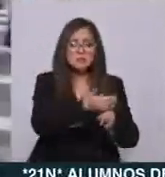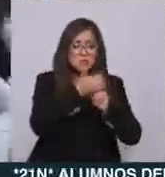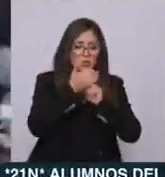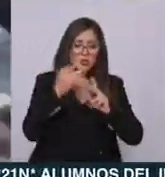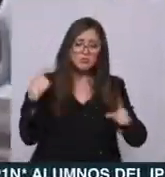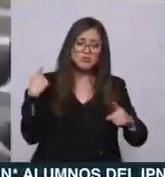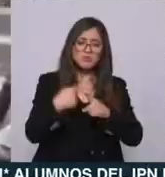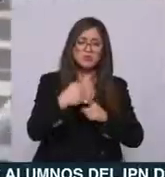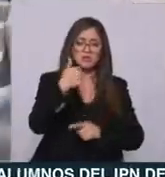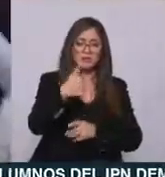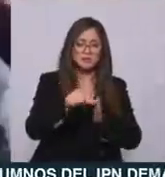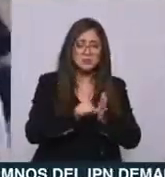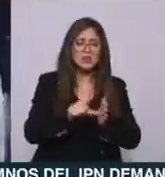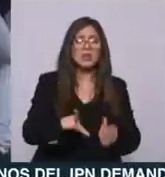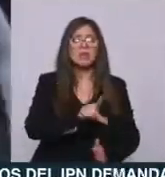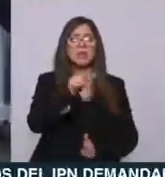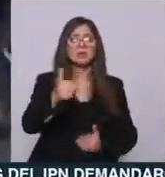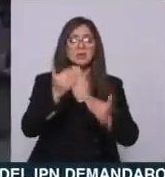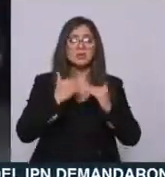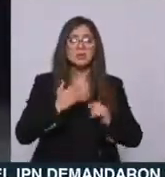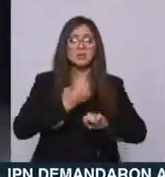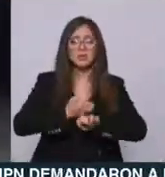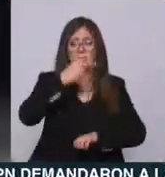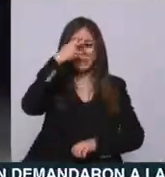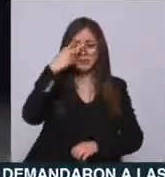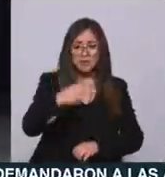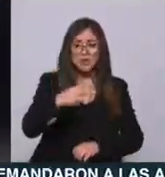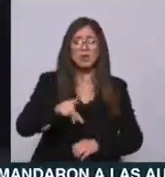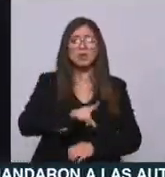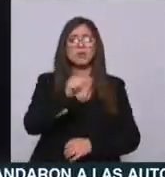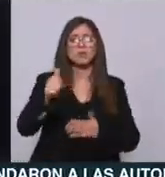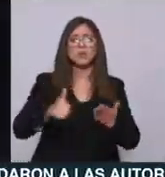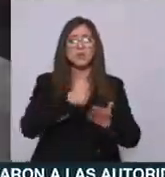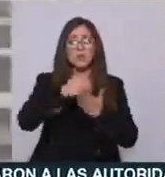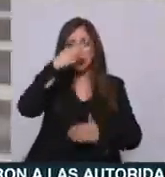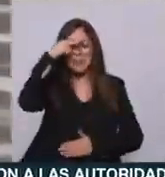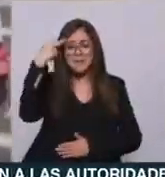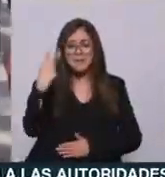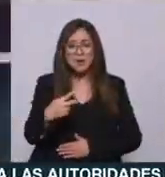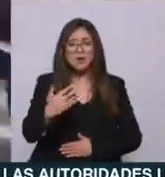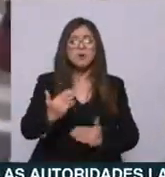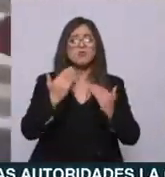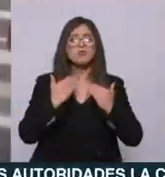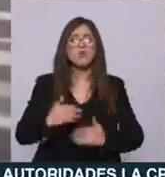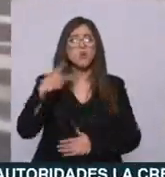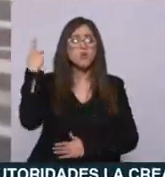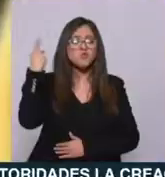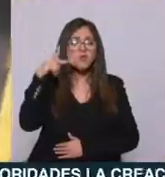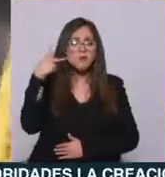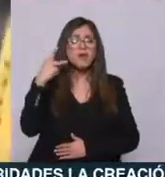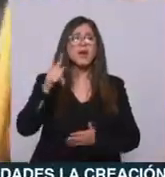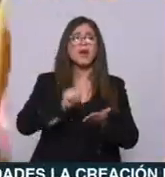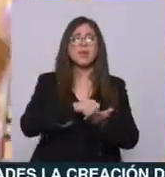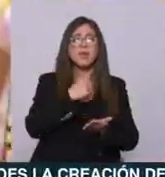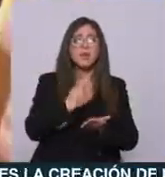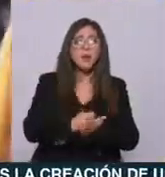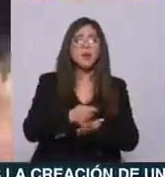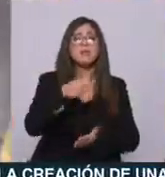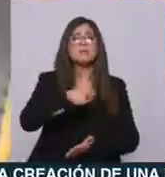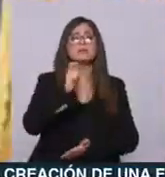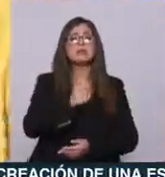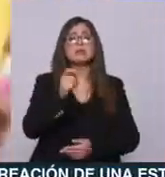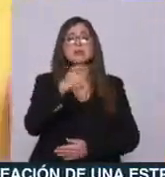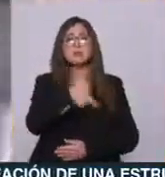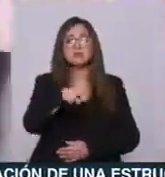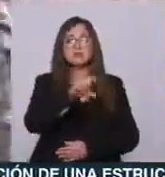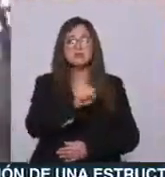y junto al Estado de México, Ciudad de México, Puebla y Tamaulipas representan el 68% de todos los